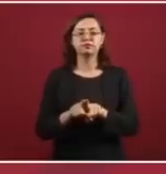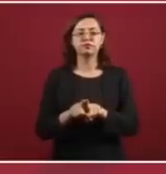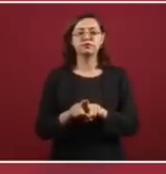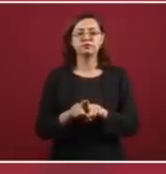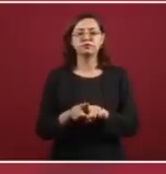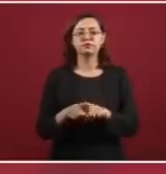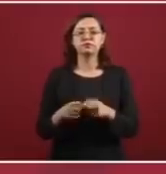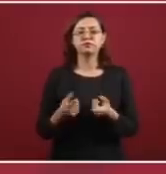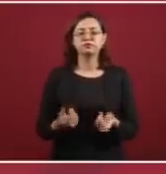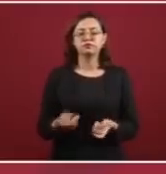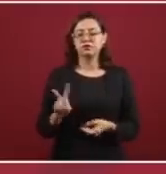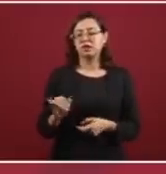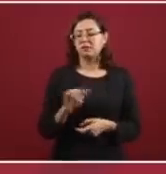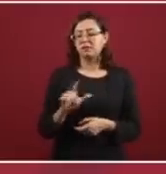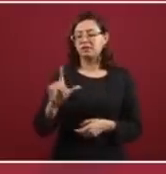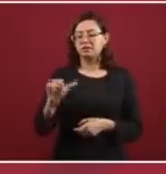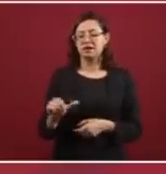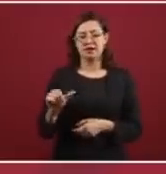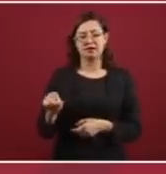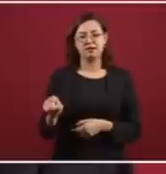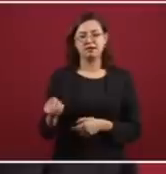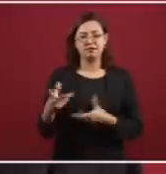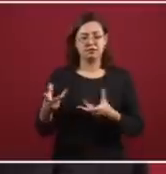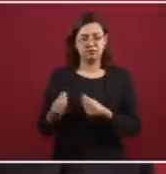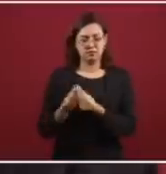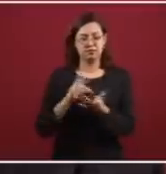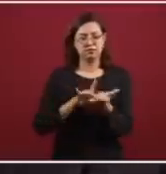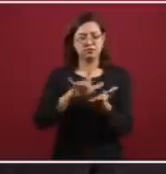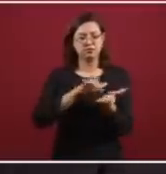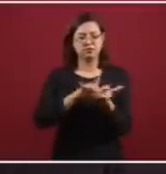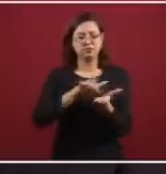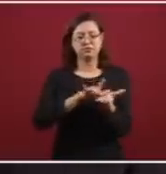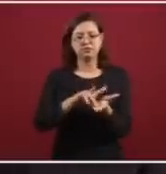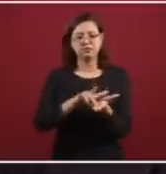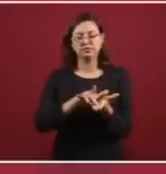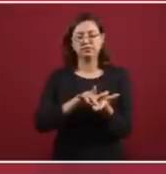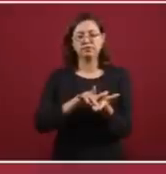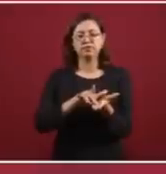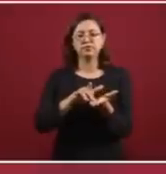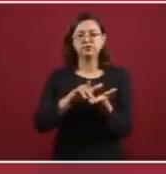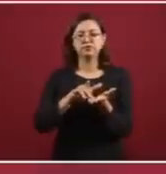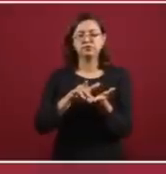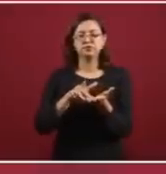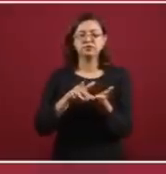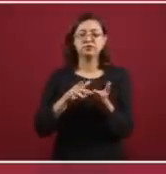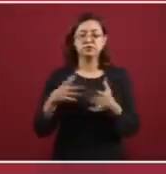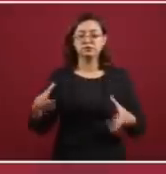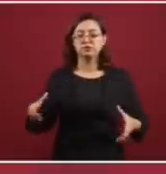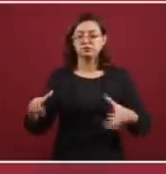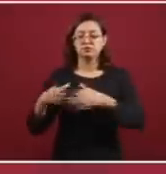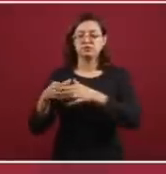el villismo, lo que fue la División del Norte,